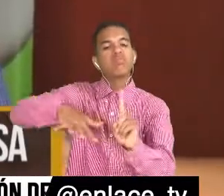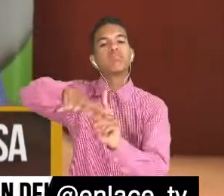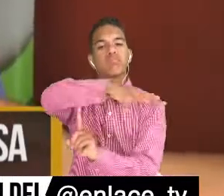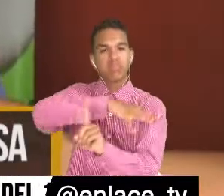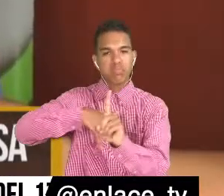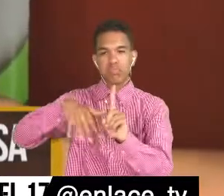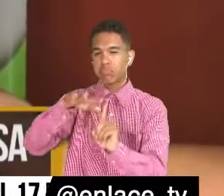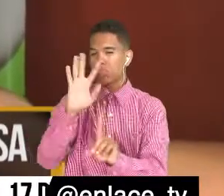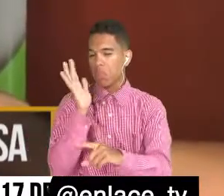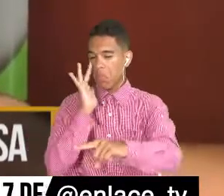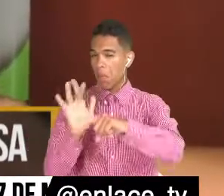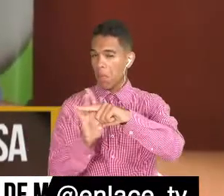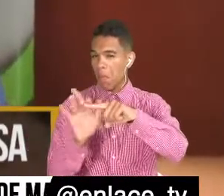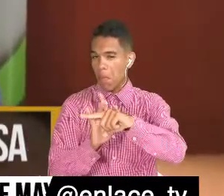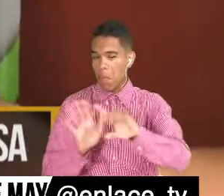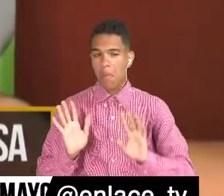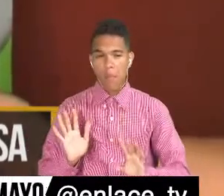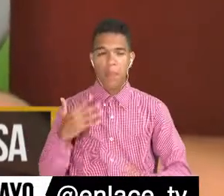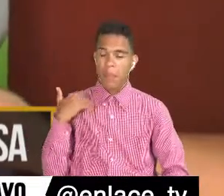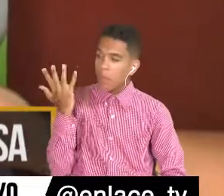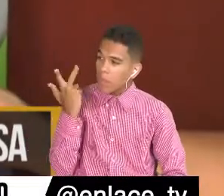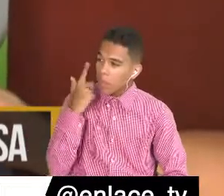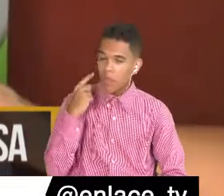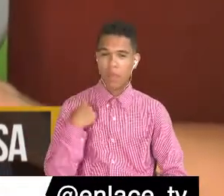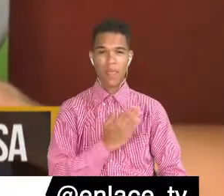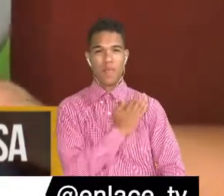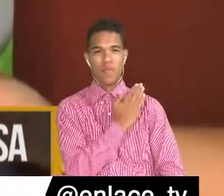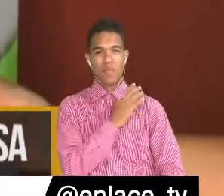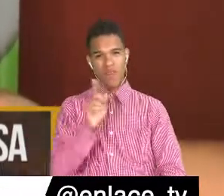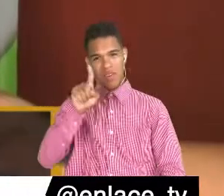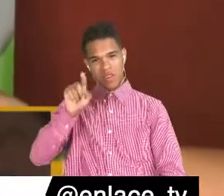de Bolívar, acaban de informar que fue